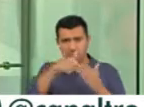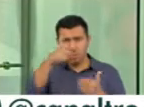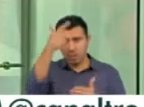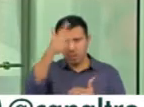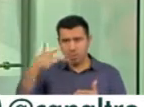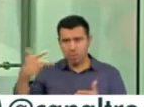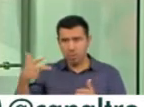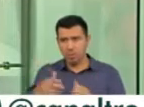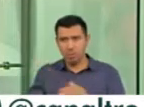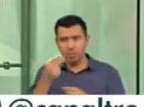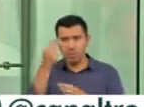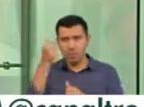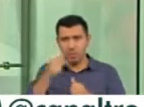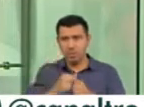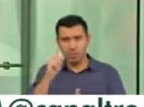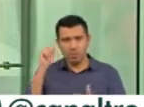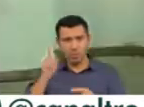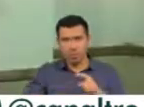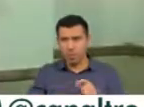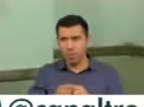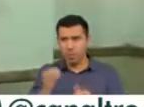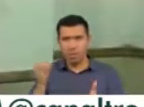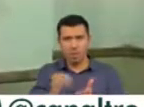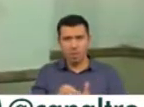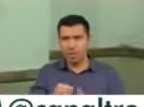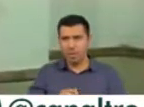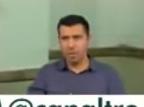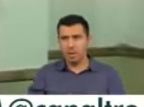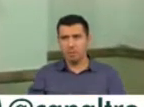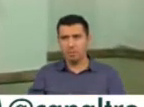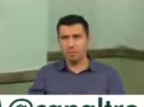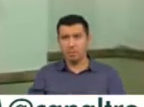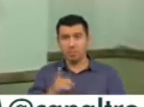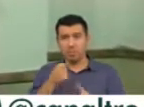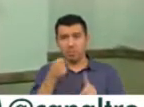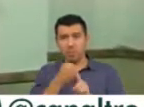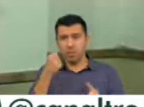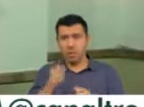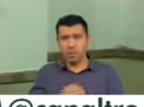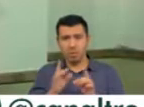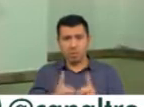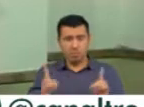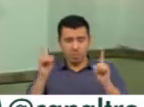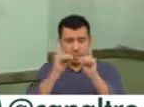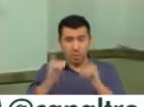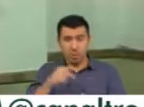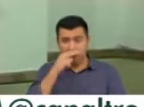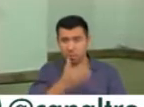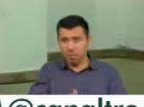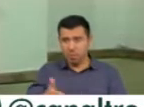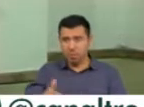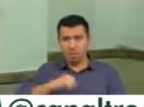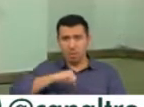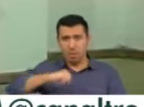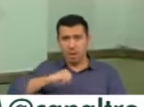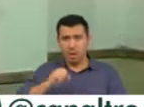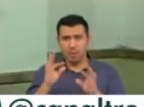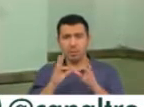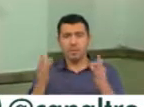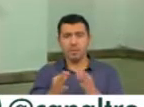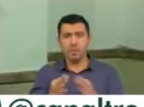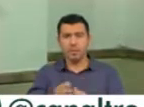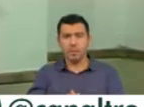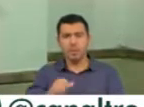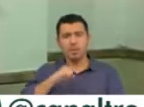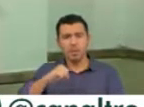valores por lo tanto no puede ser aplicado Se atenta contra la la dignidad de los derechos del niño de los derechos de la familia de